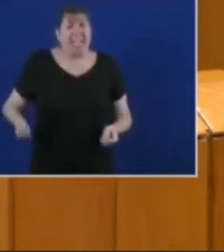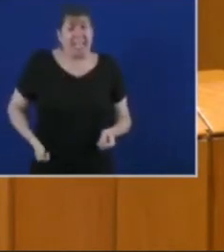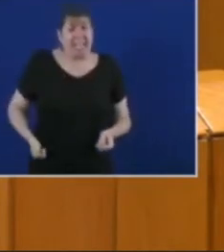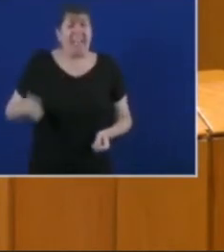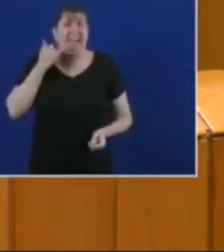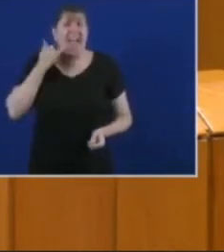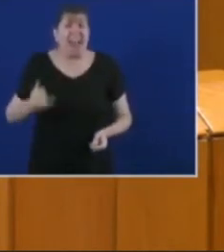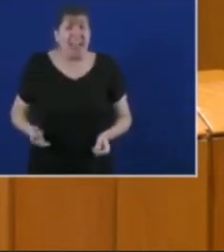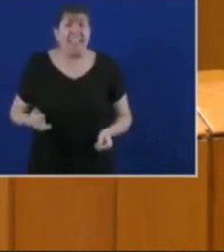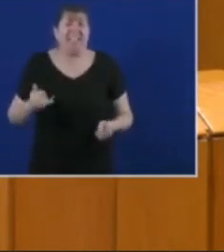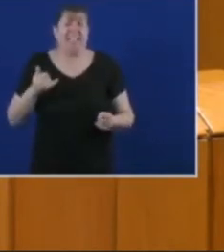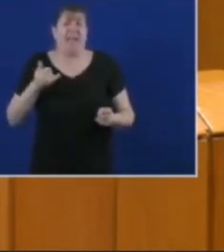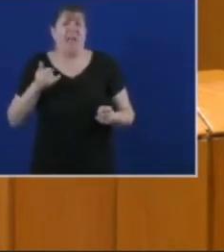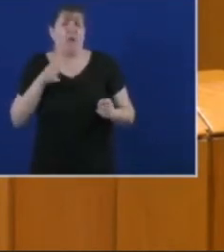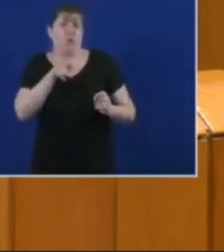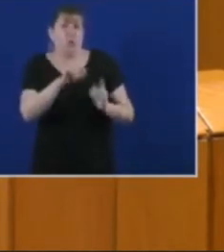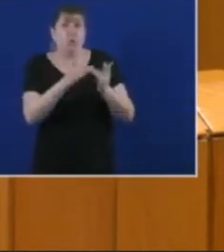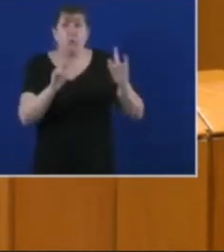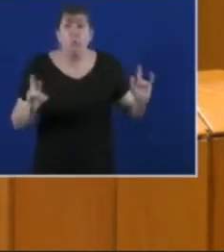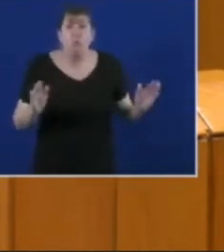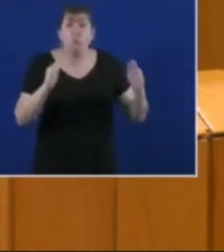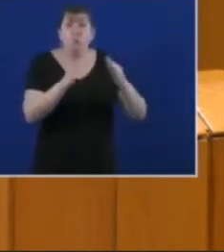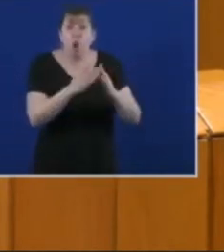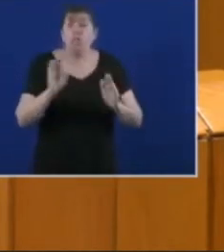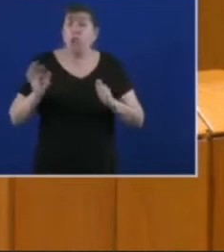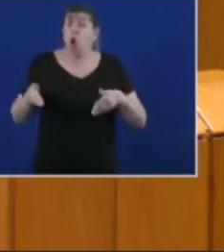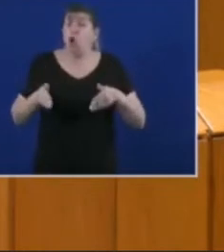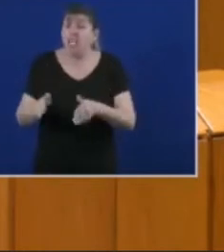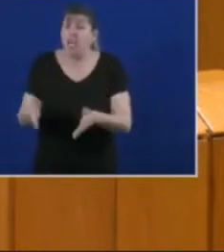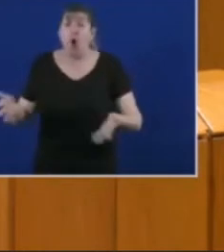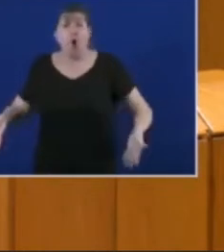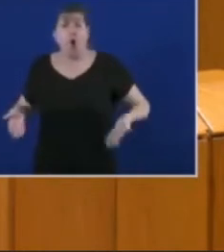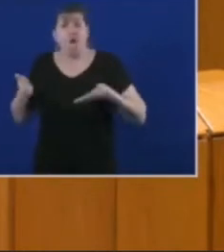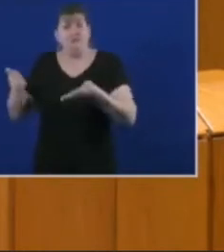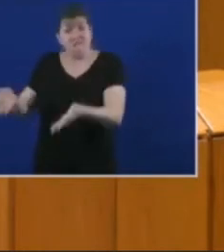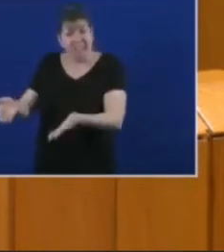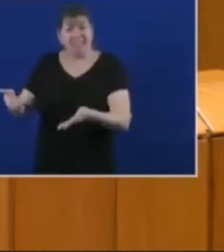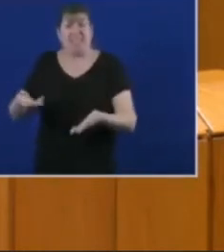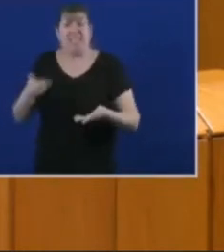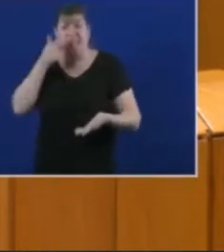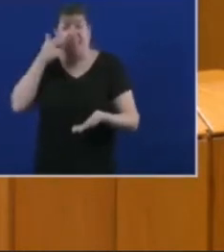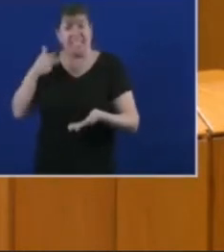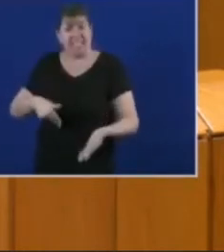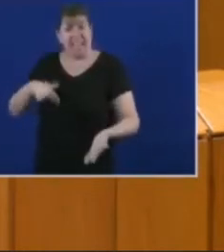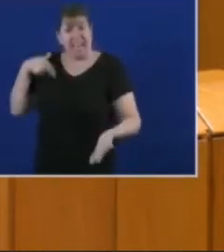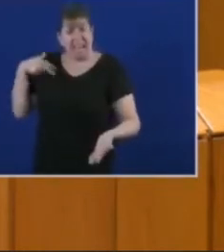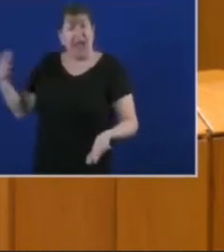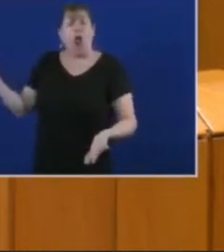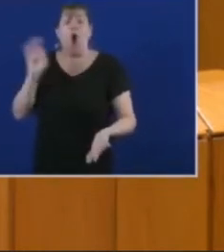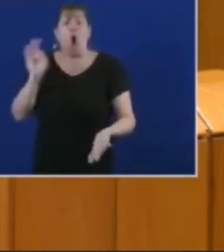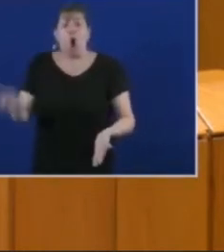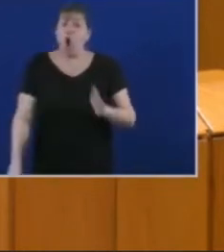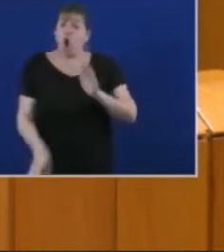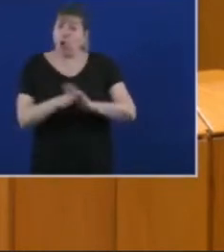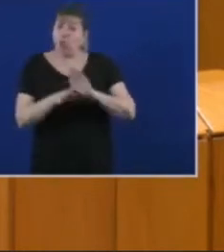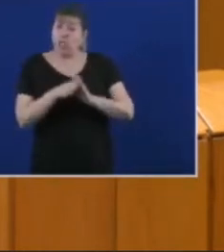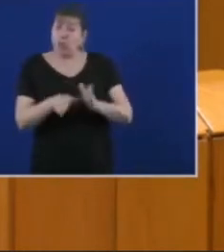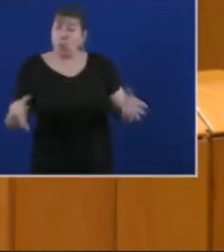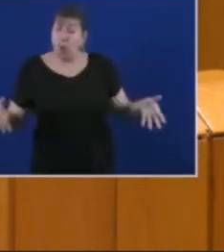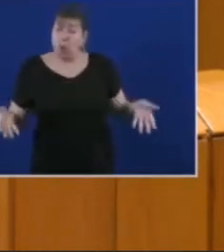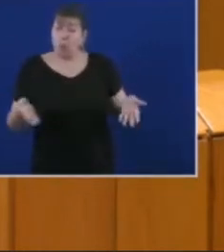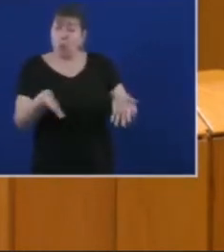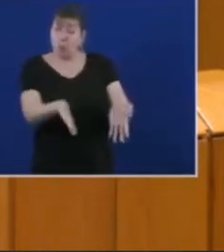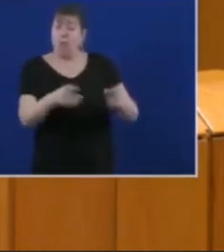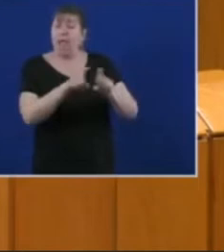montes e os teus ríos se pon ao servizo do interese xeral e do desenvolvemento deste país ou serve para seguir engordando o negocio